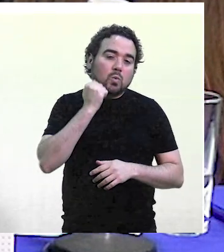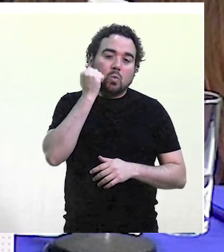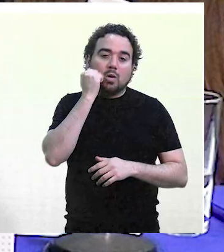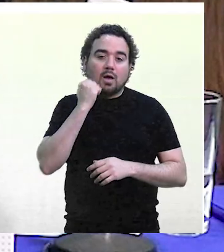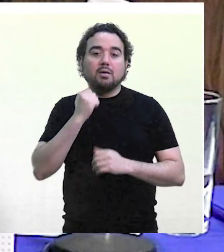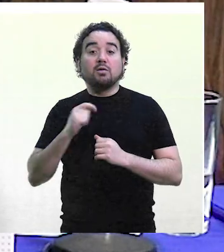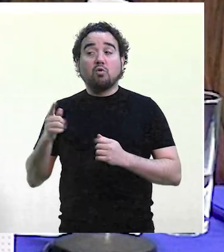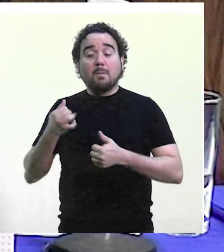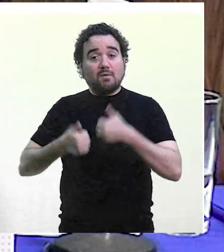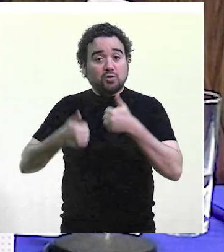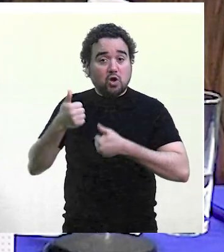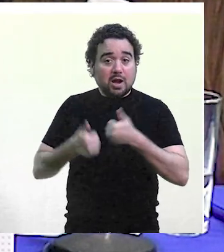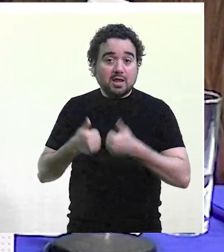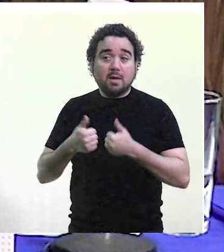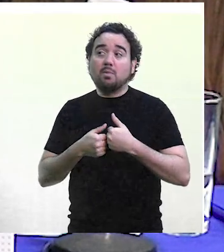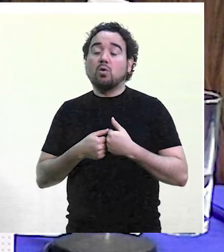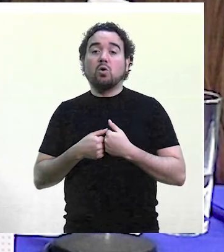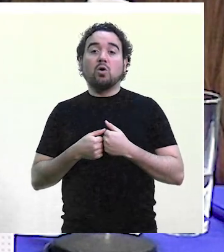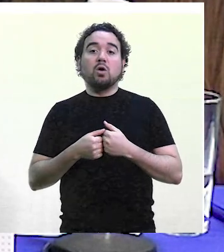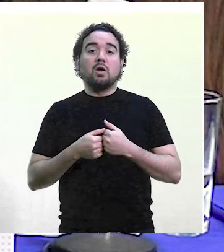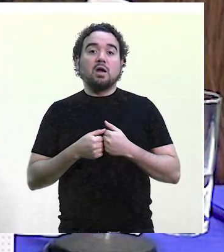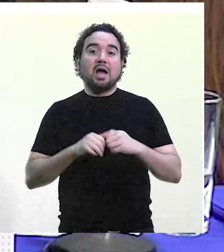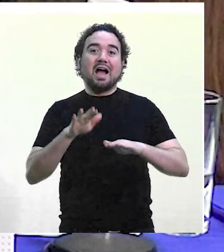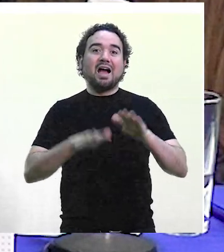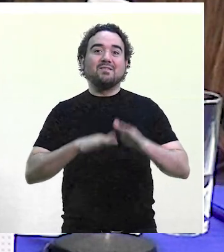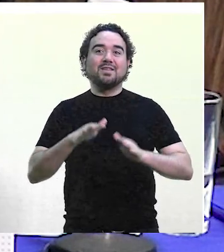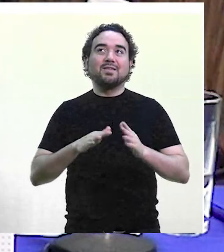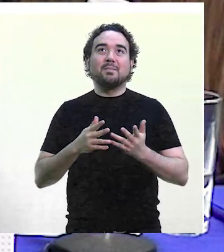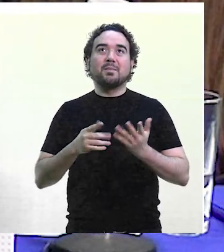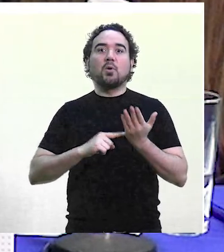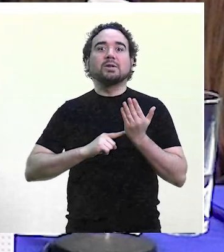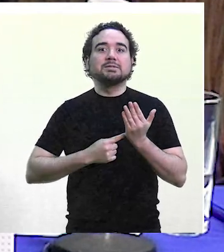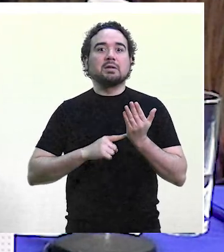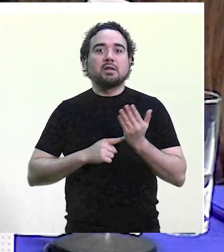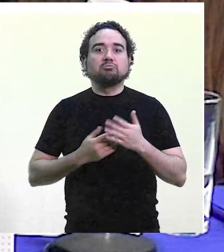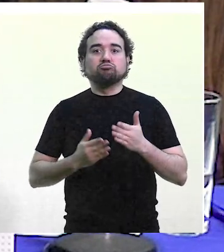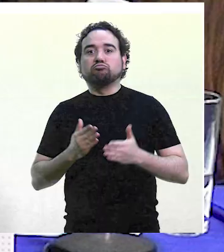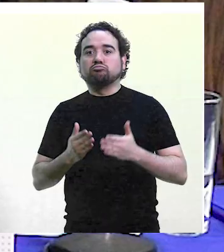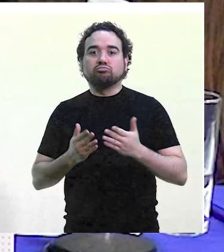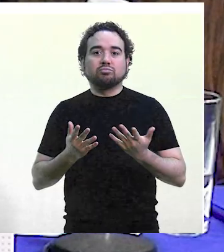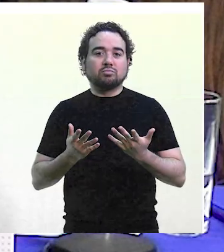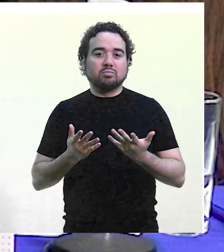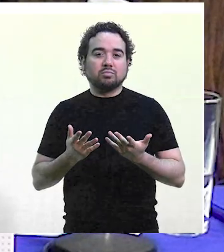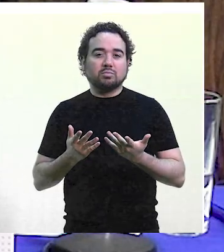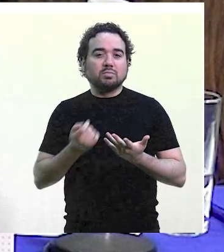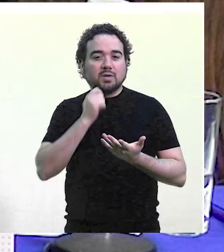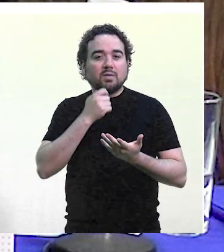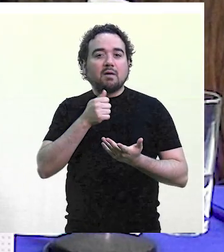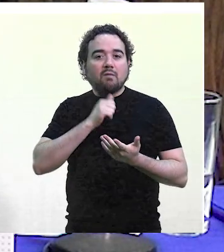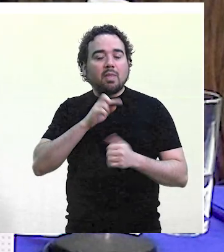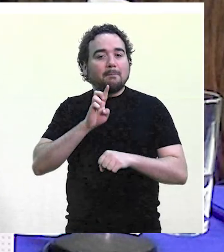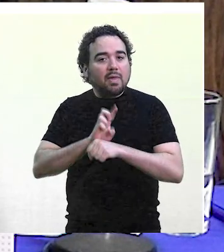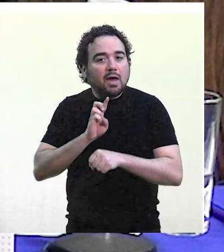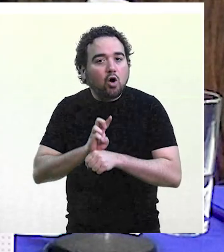veces nos habló de la ternura. Yo creo que este profesionalismo quizás que cae en la tecnocracia